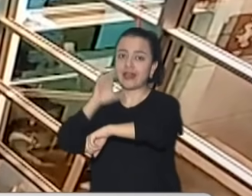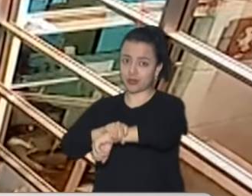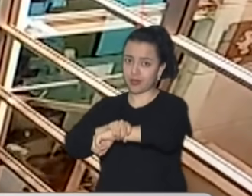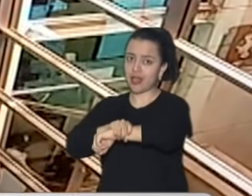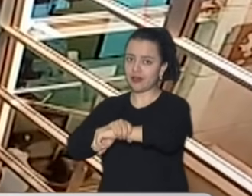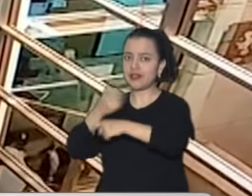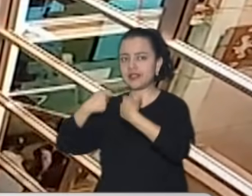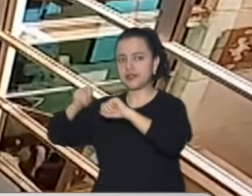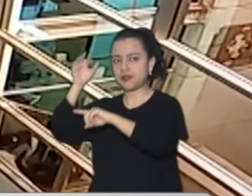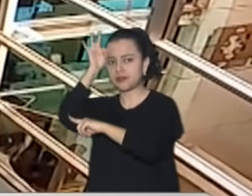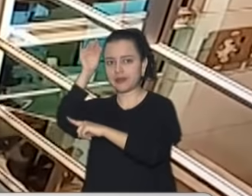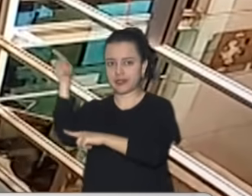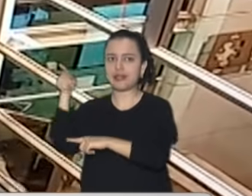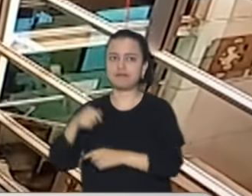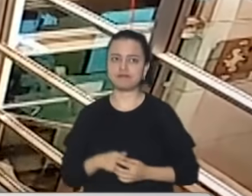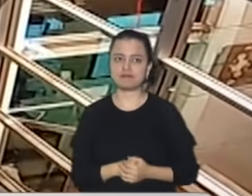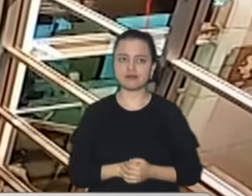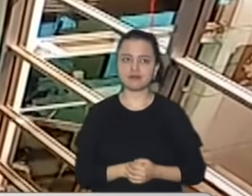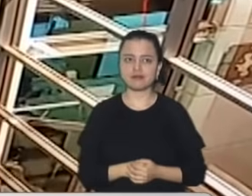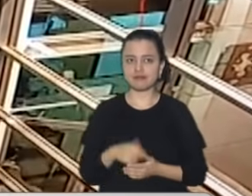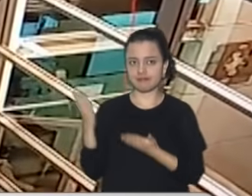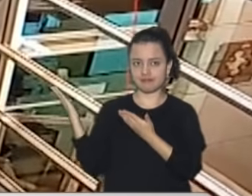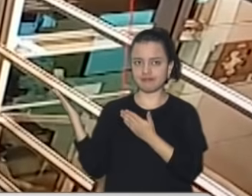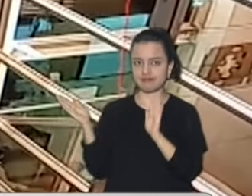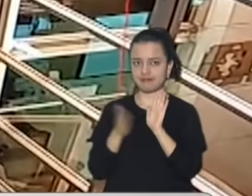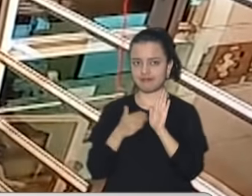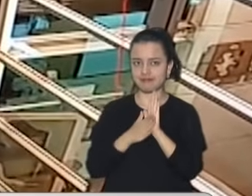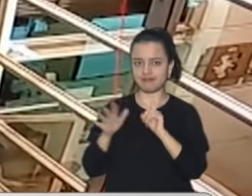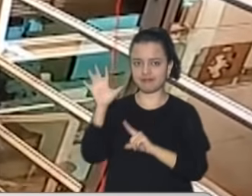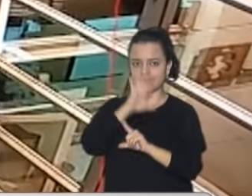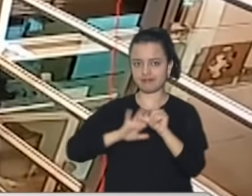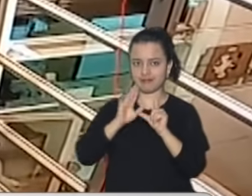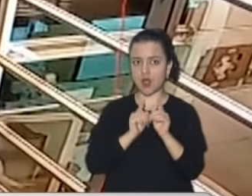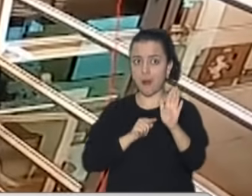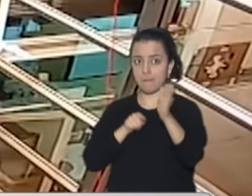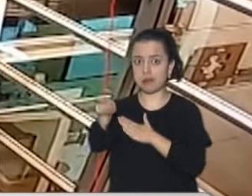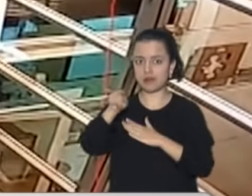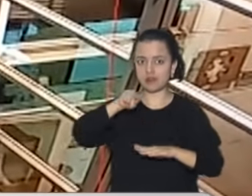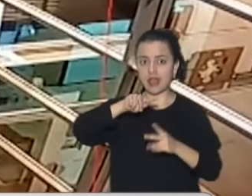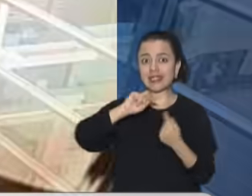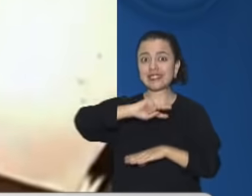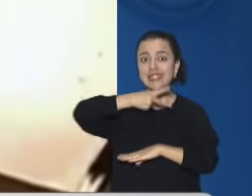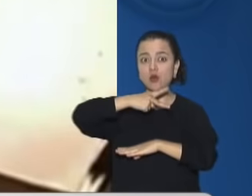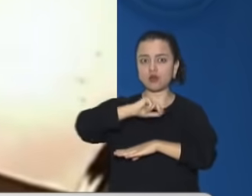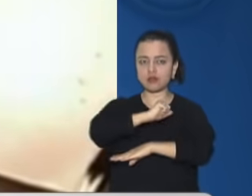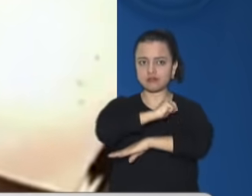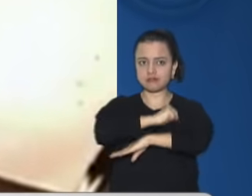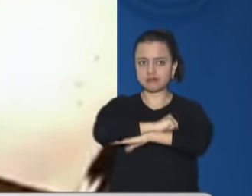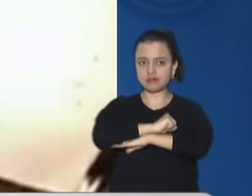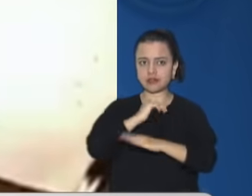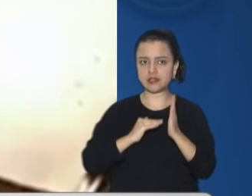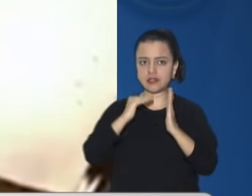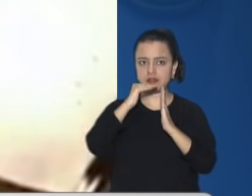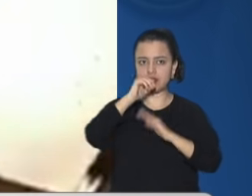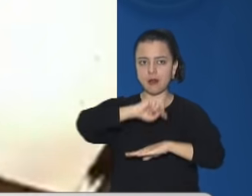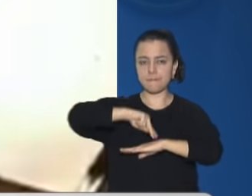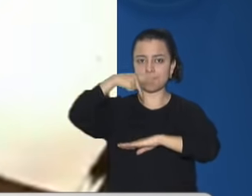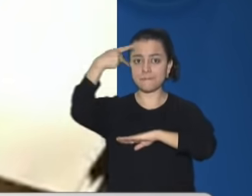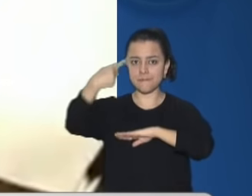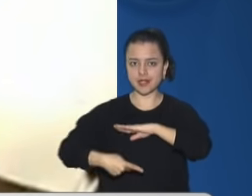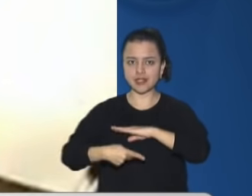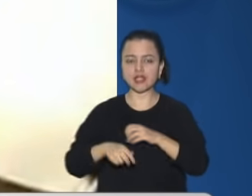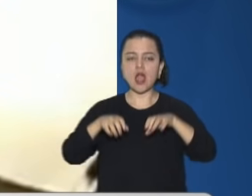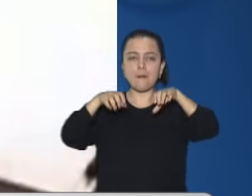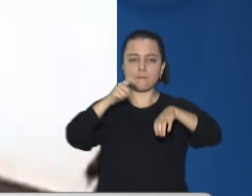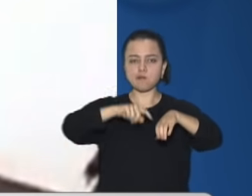son las imágenes cuando el hombre intenta escapar y luego cae desde el segundo piso a la recepción del búnker de la